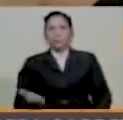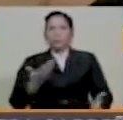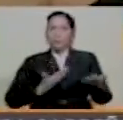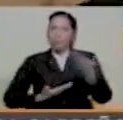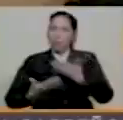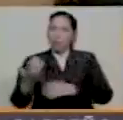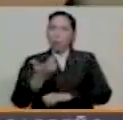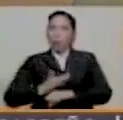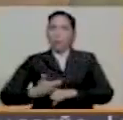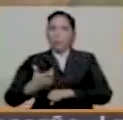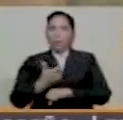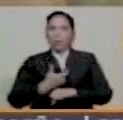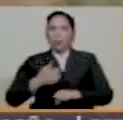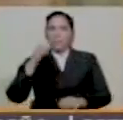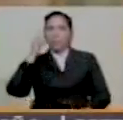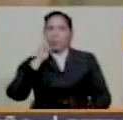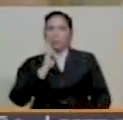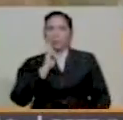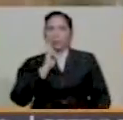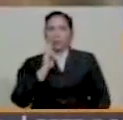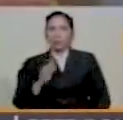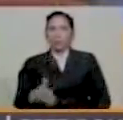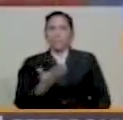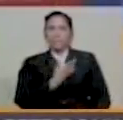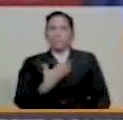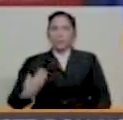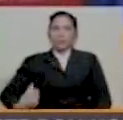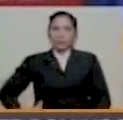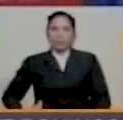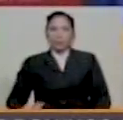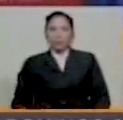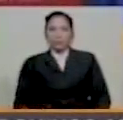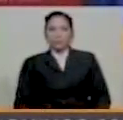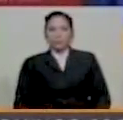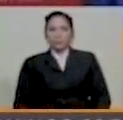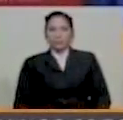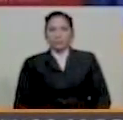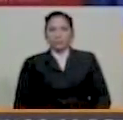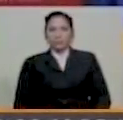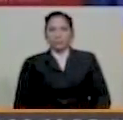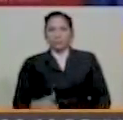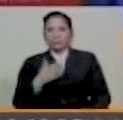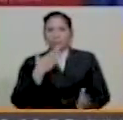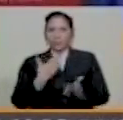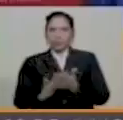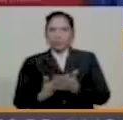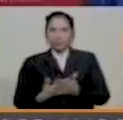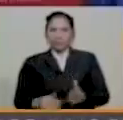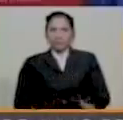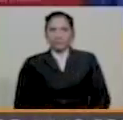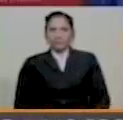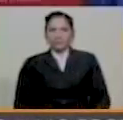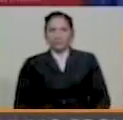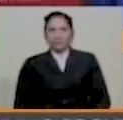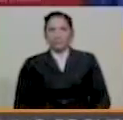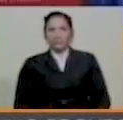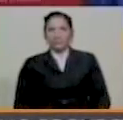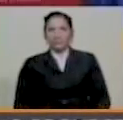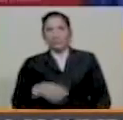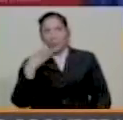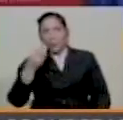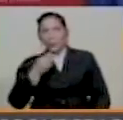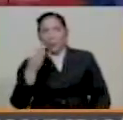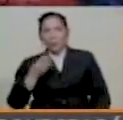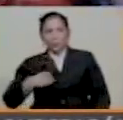gobierno bolivariano del presidente Nicolás Maduro. Muchas gracias por estar aquí, muchachos y muchachas. Muchas gracias por ser la juventud que